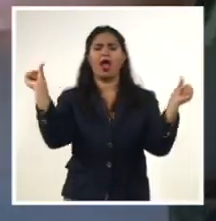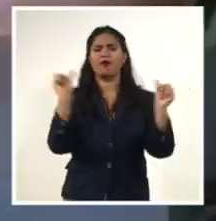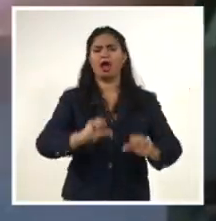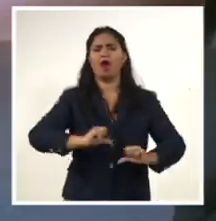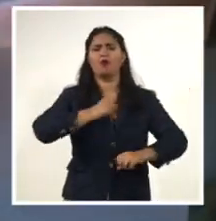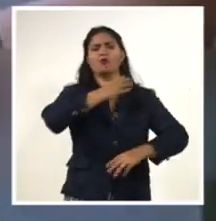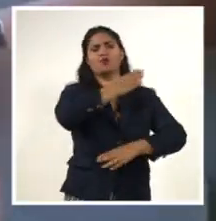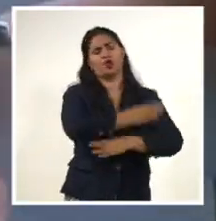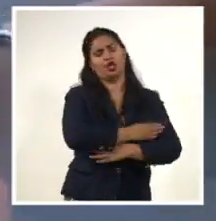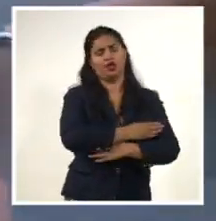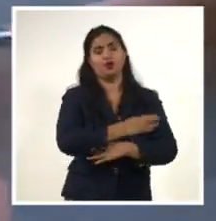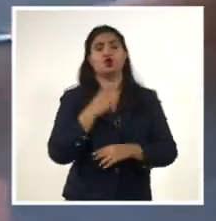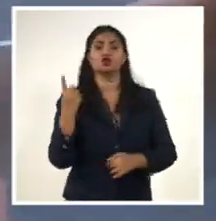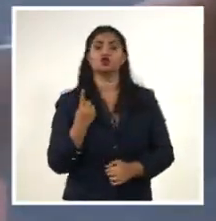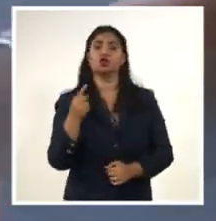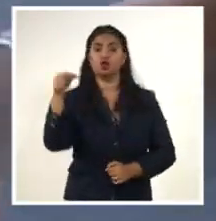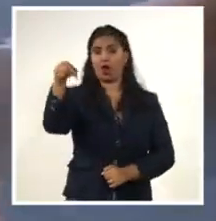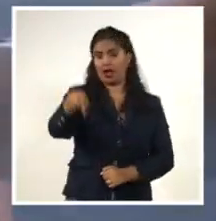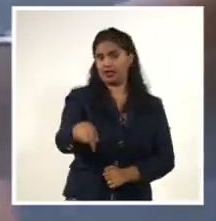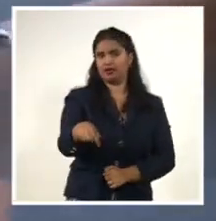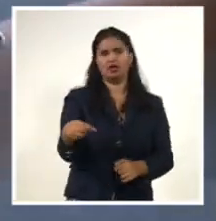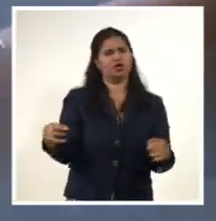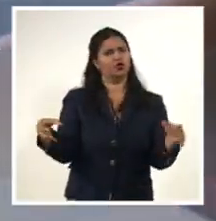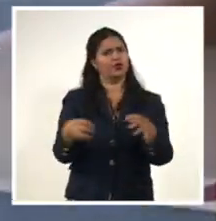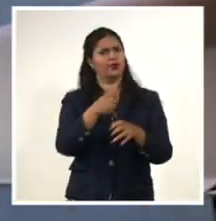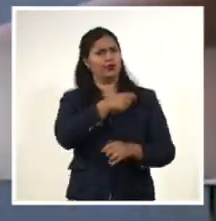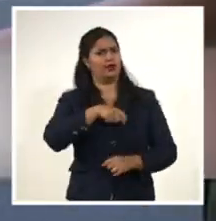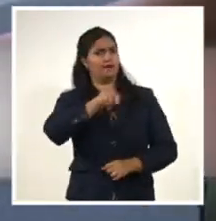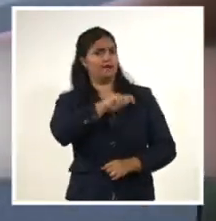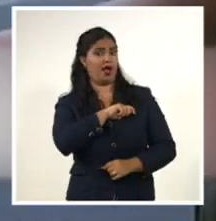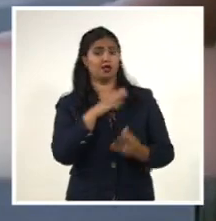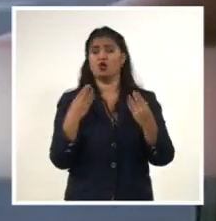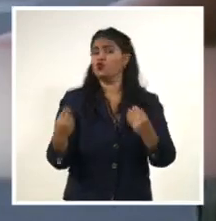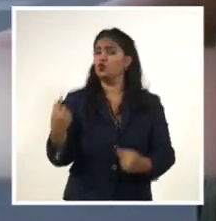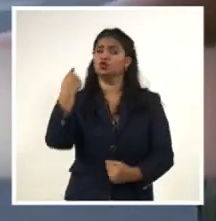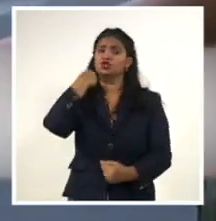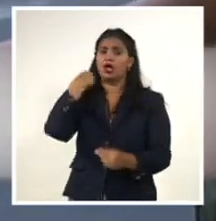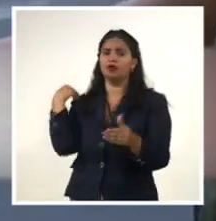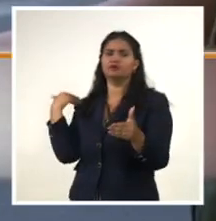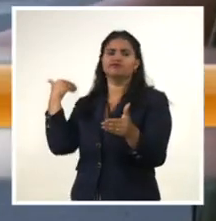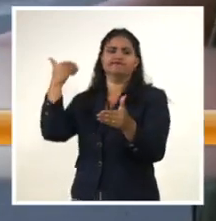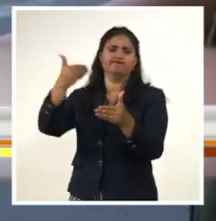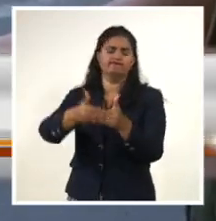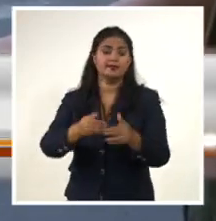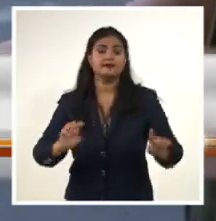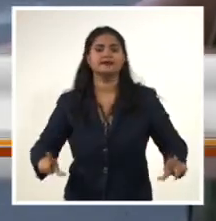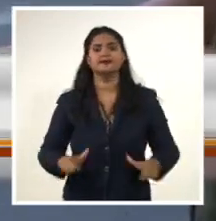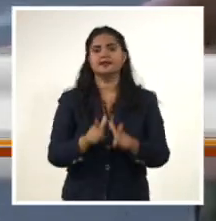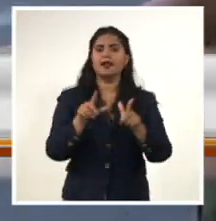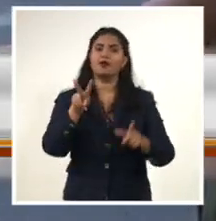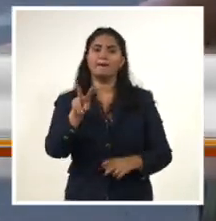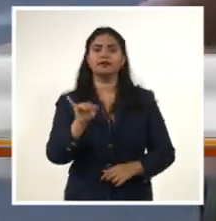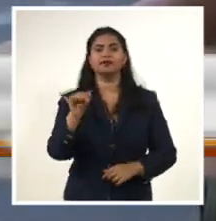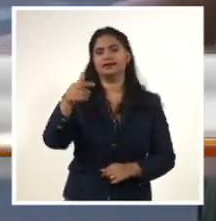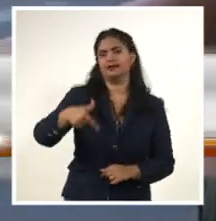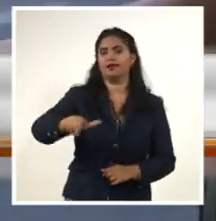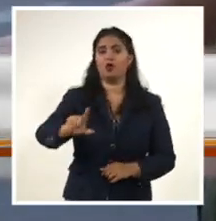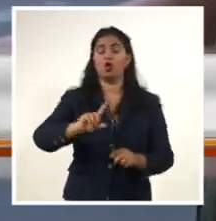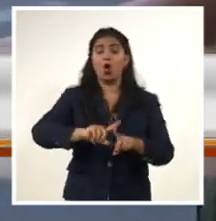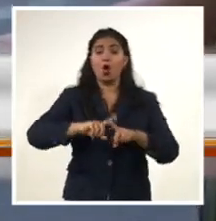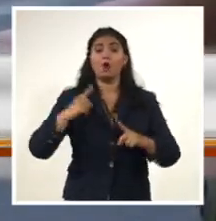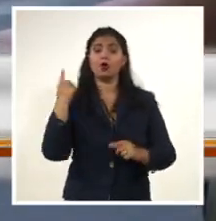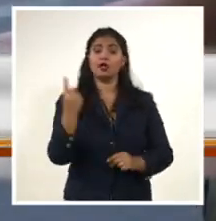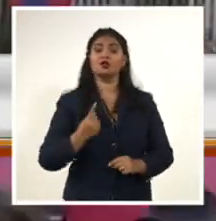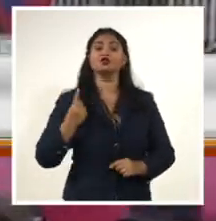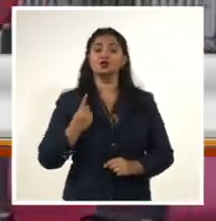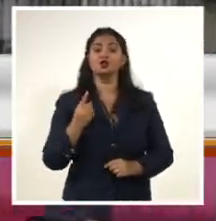Estamos aquí, como siempre, como hace ya muchos años que venimos estando el 26 de julio, porque para nosotros también siempre